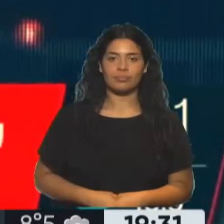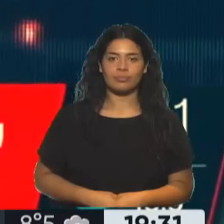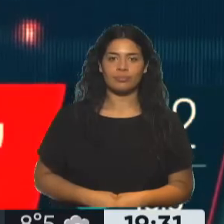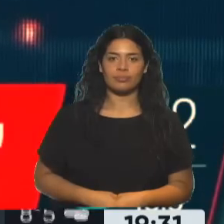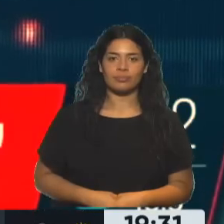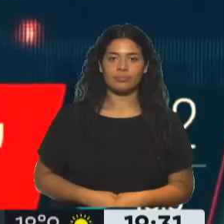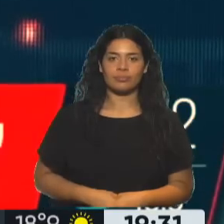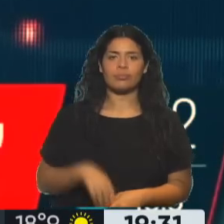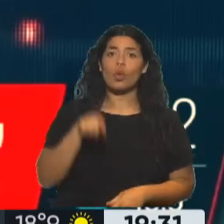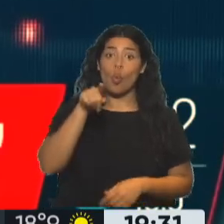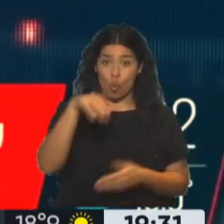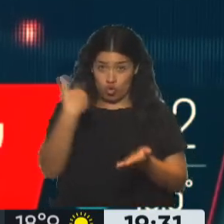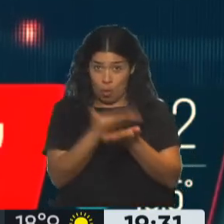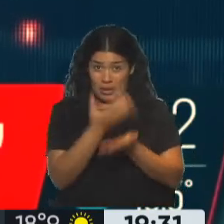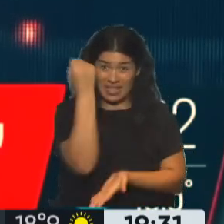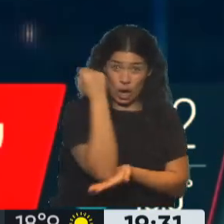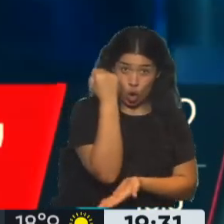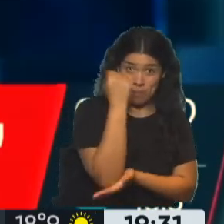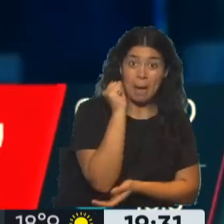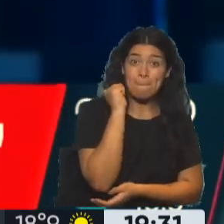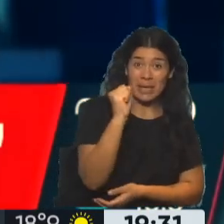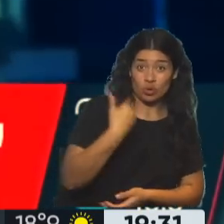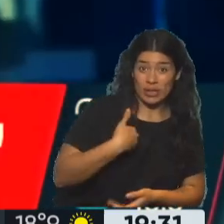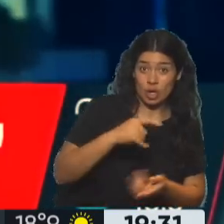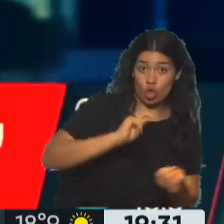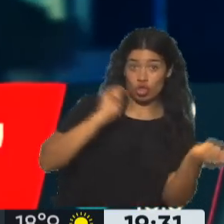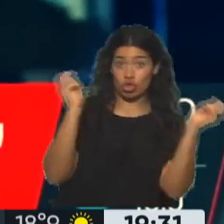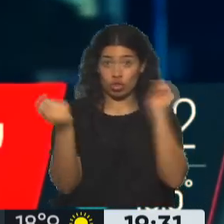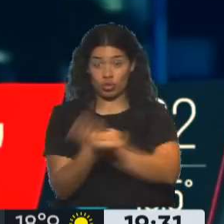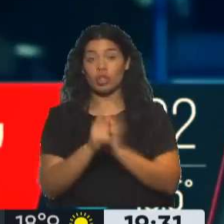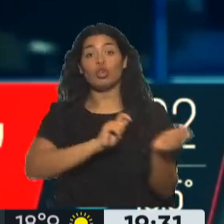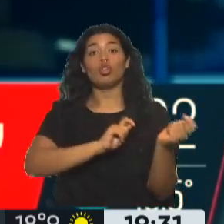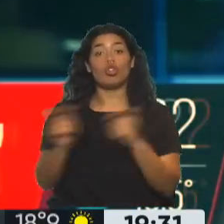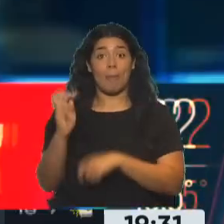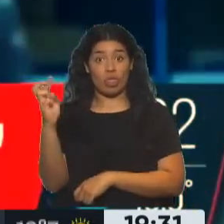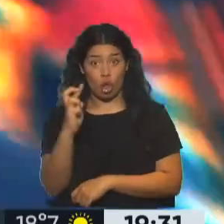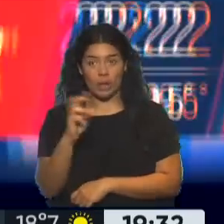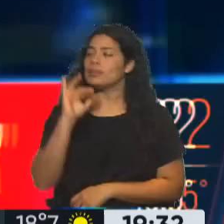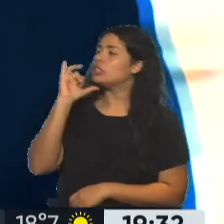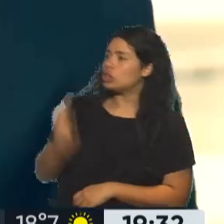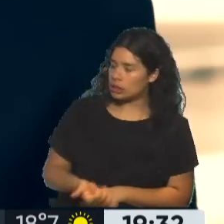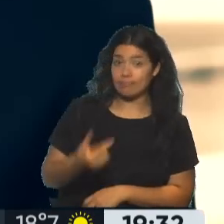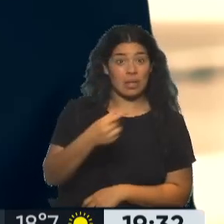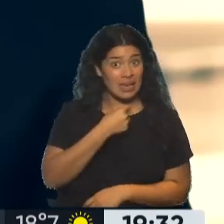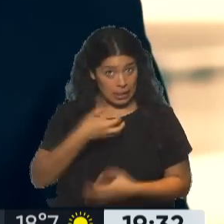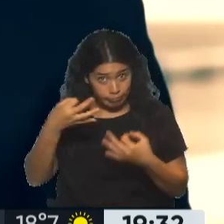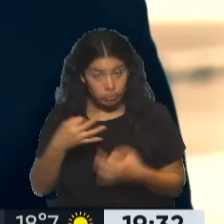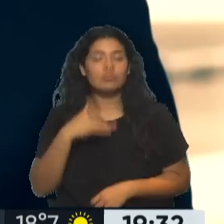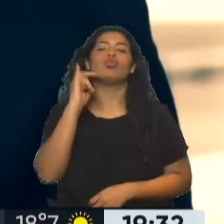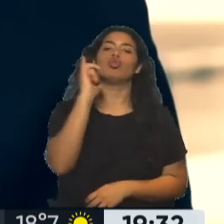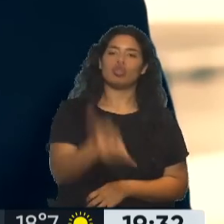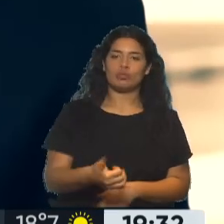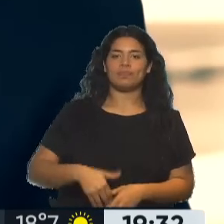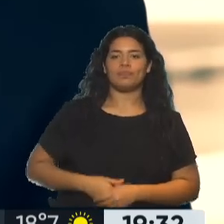¿Seguís proponiendo dolarizar la economía? Sí, ¿Tenés los medios para hacerlo? sí. En realidad, en rigor, es